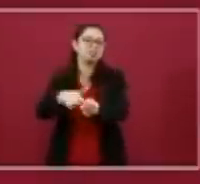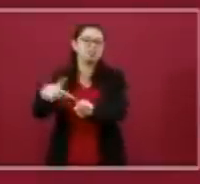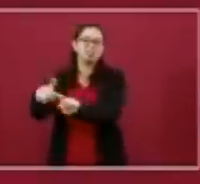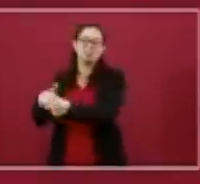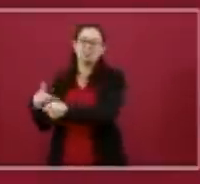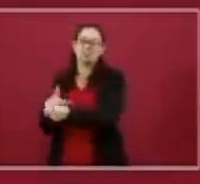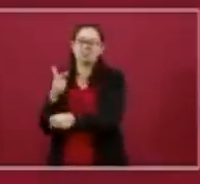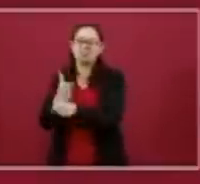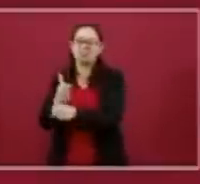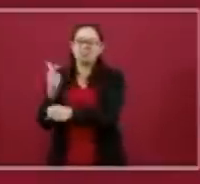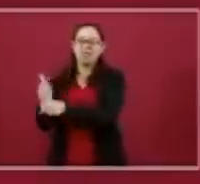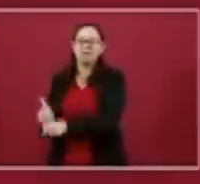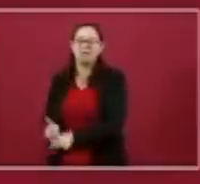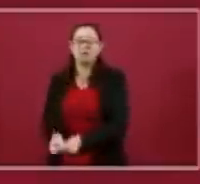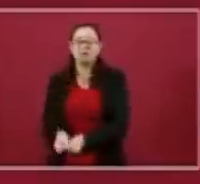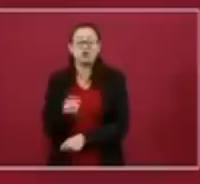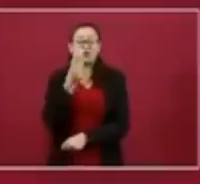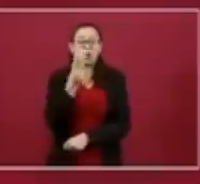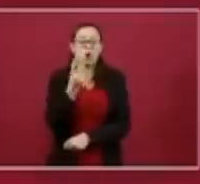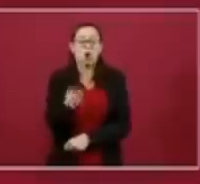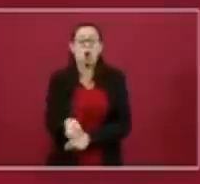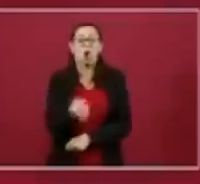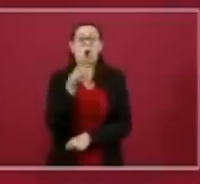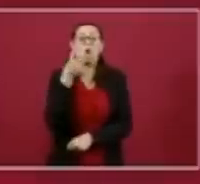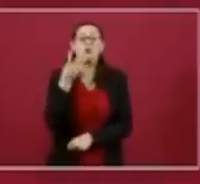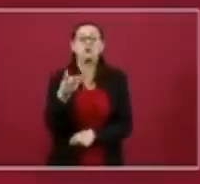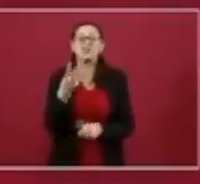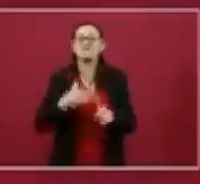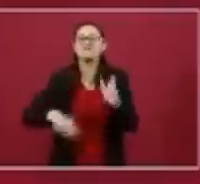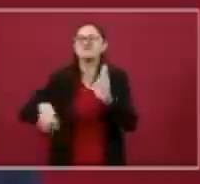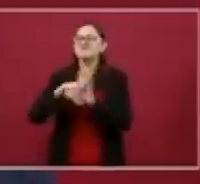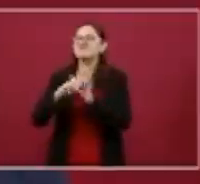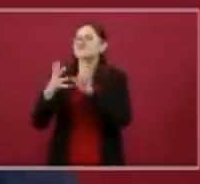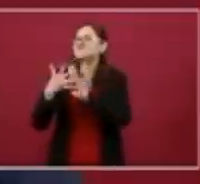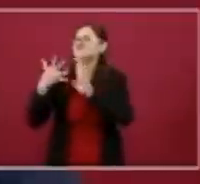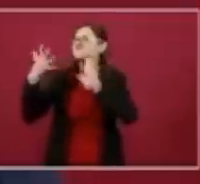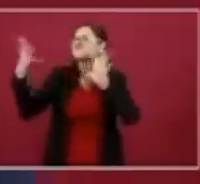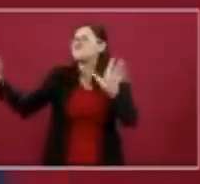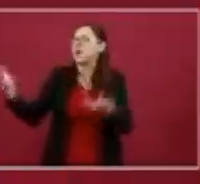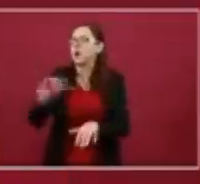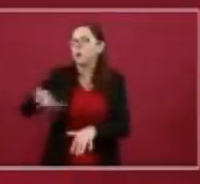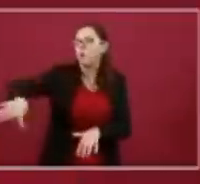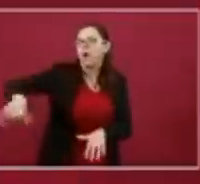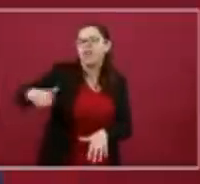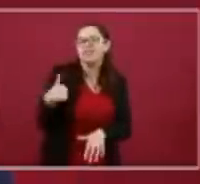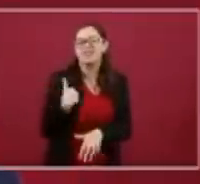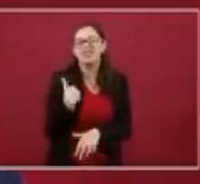como dos o tres bodegas llenas de carros de lujos,